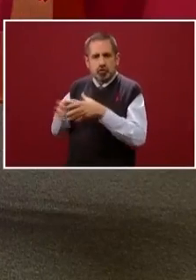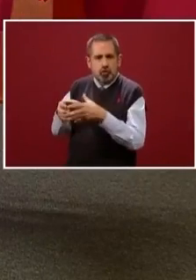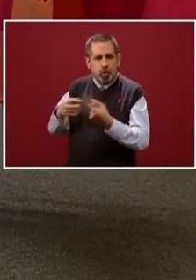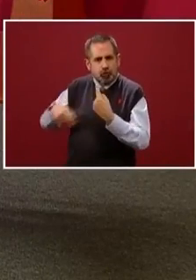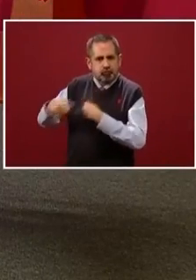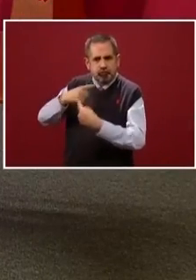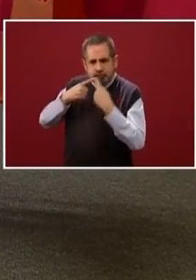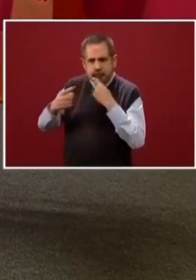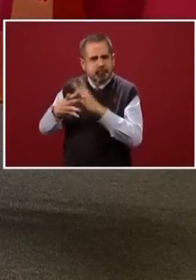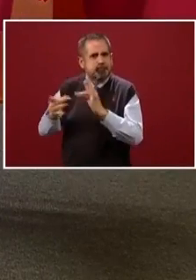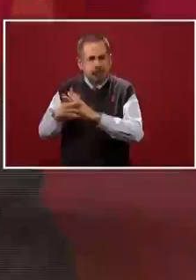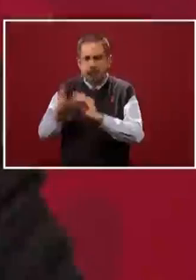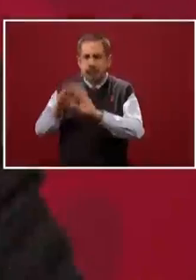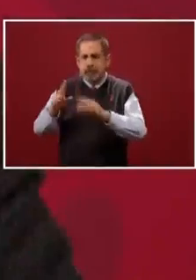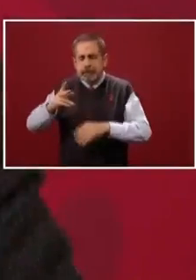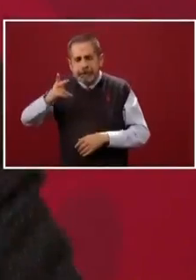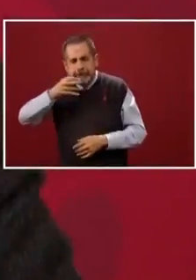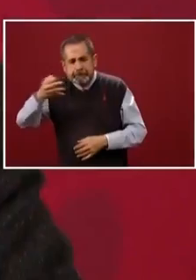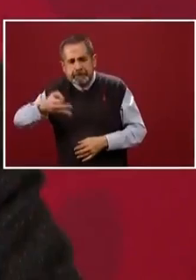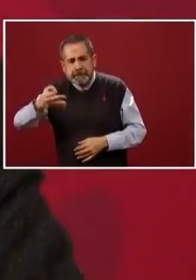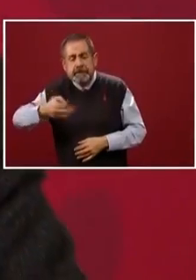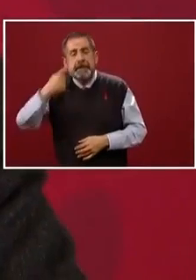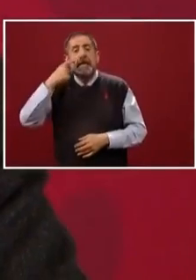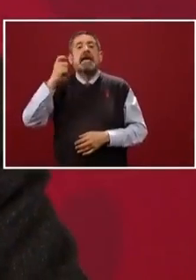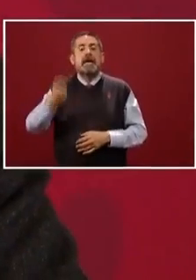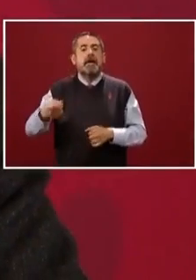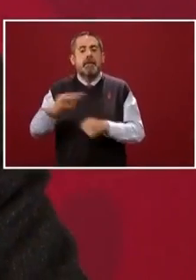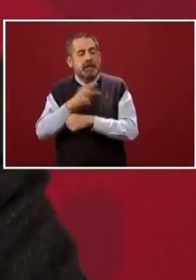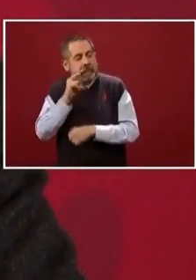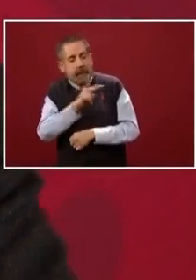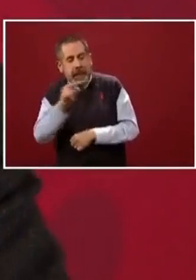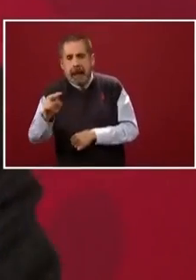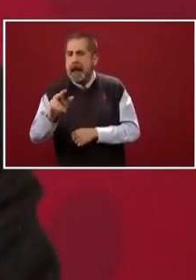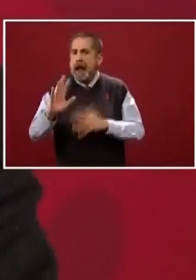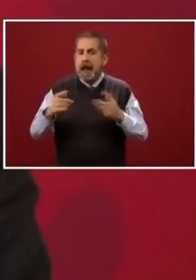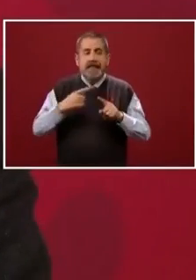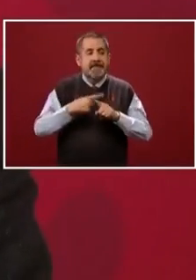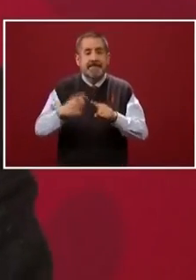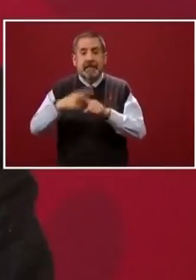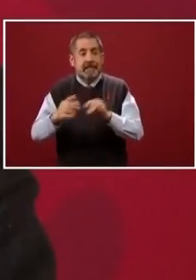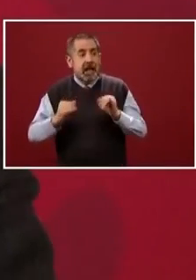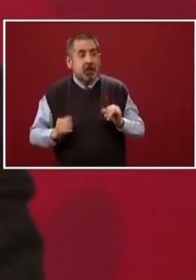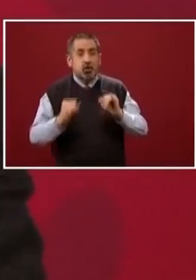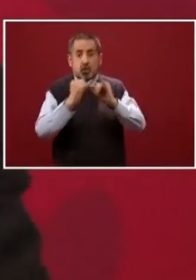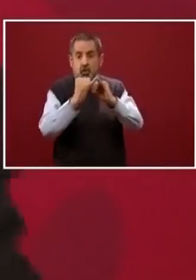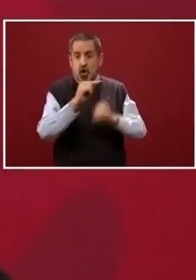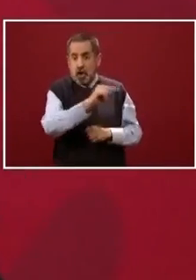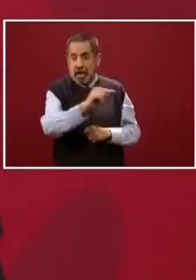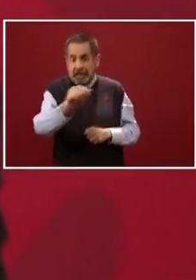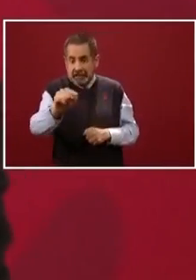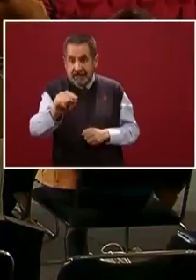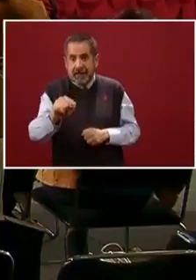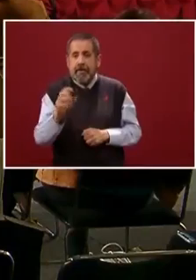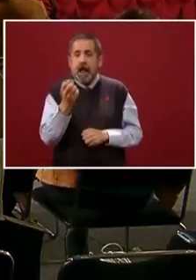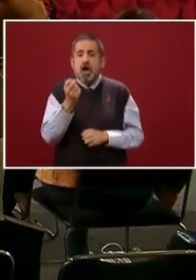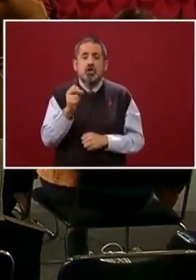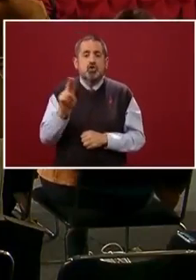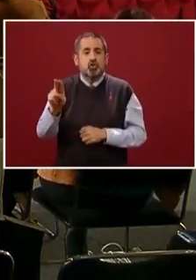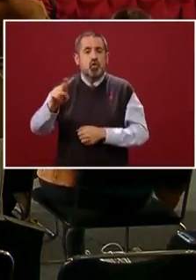ido corroborando que las distintas instituciones que participan en los subcomités